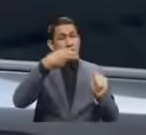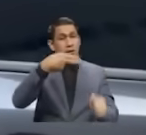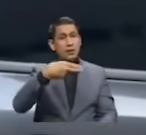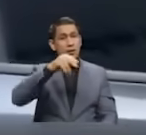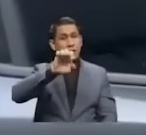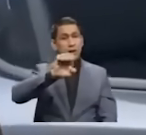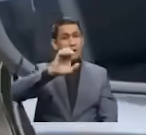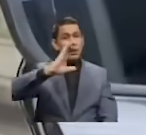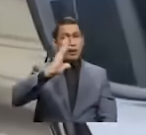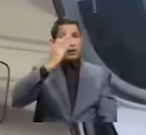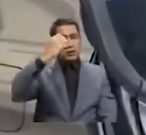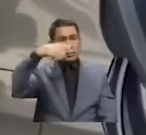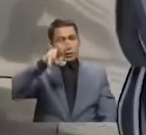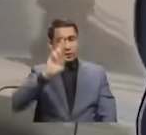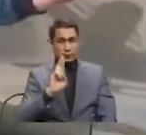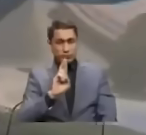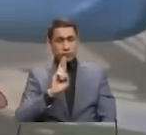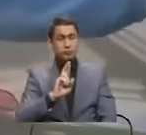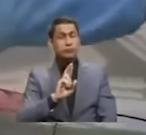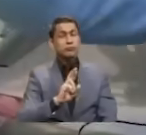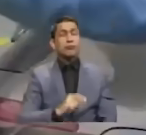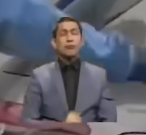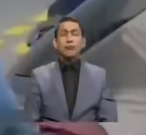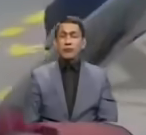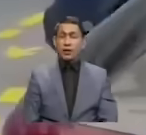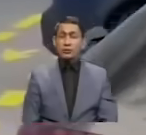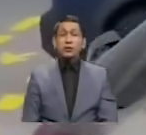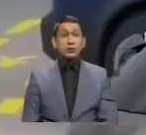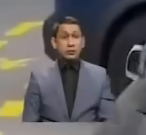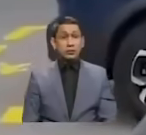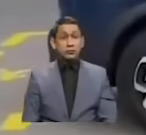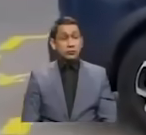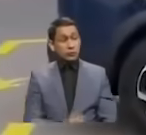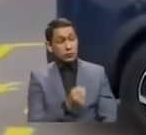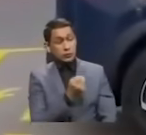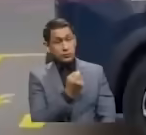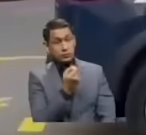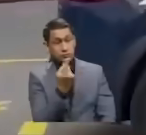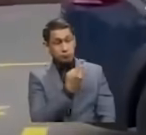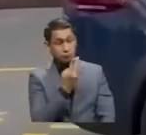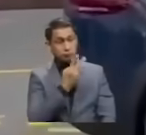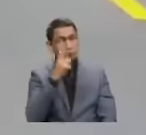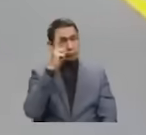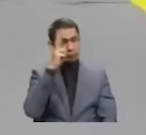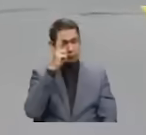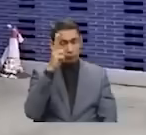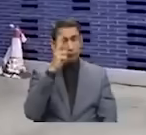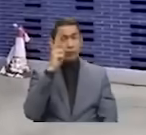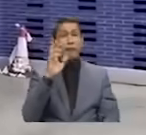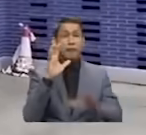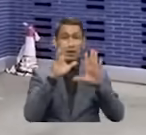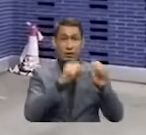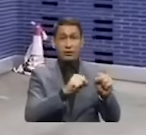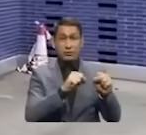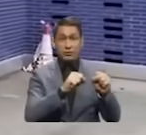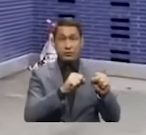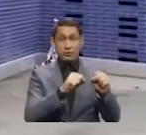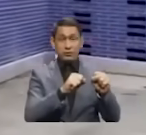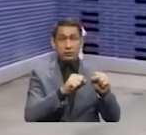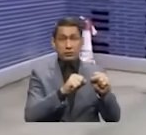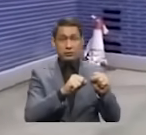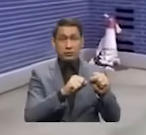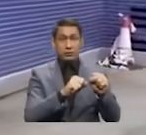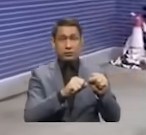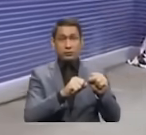Guerrero Flores, alias Niño Guerrero, el máximo cabecilla de este grupo. La policía pues trata ahora de confirmar